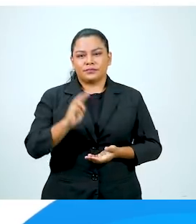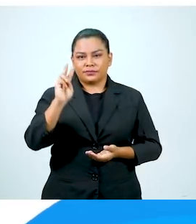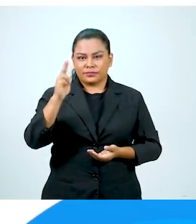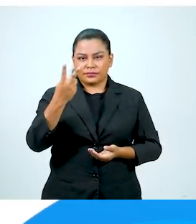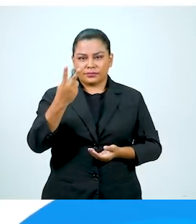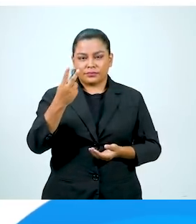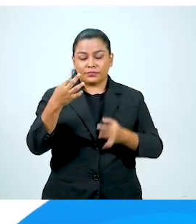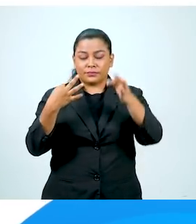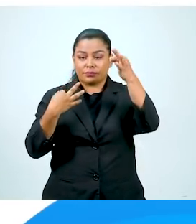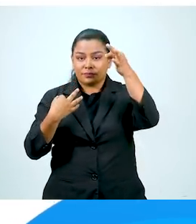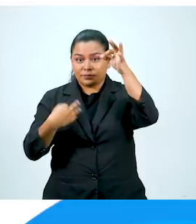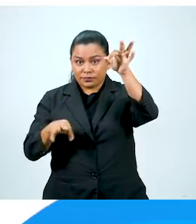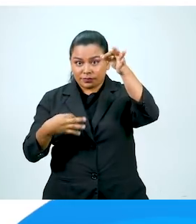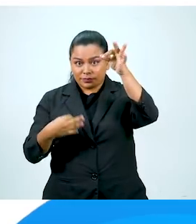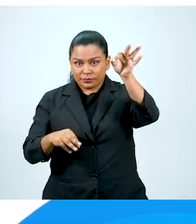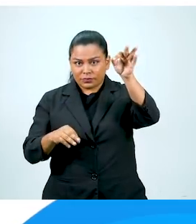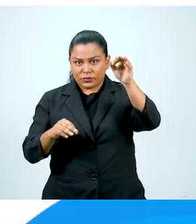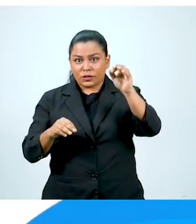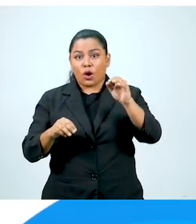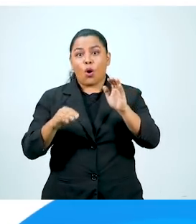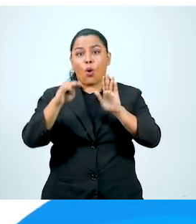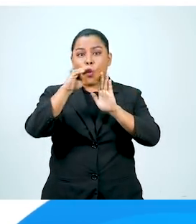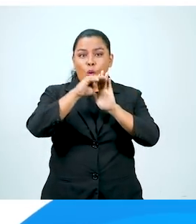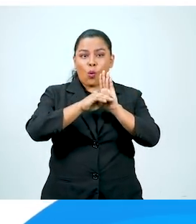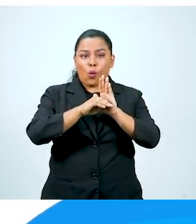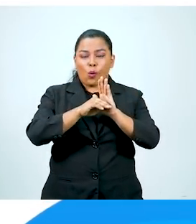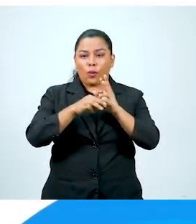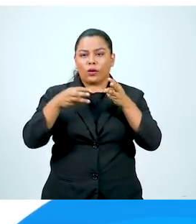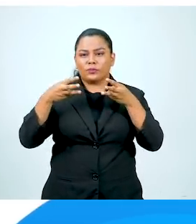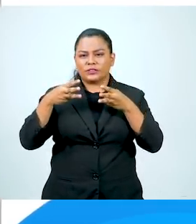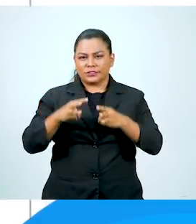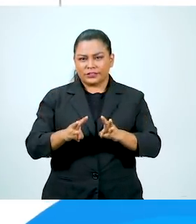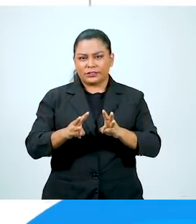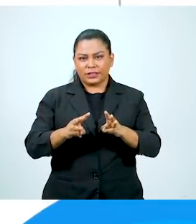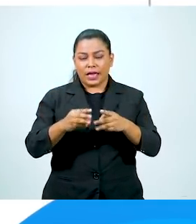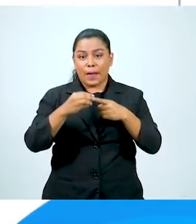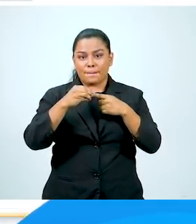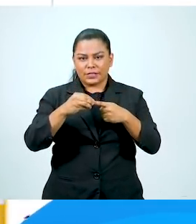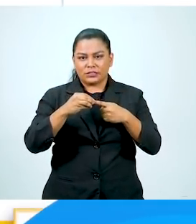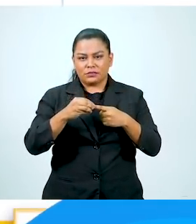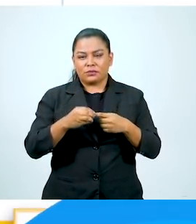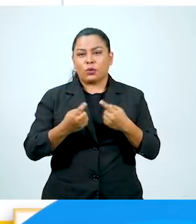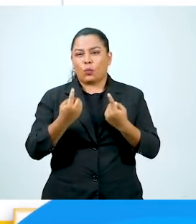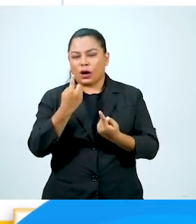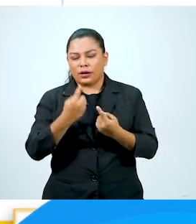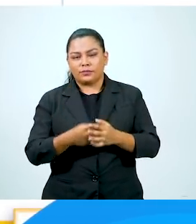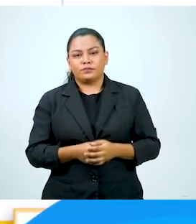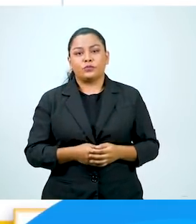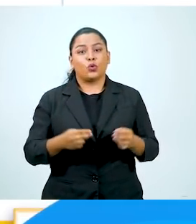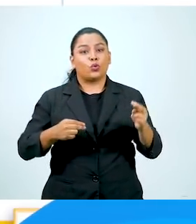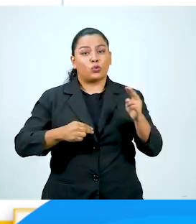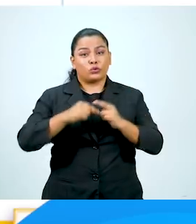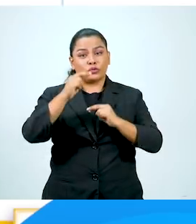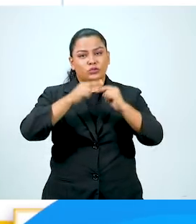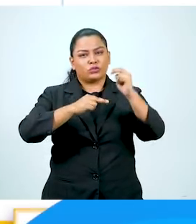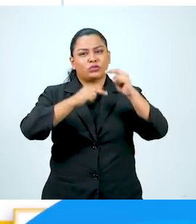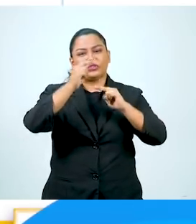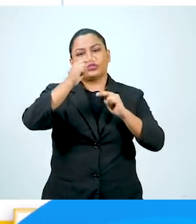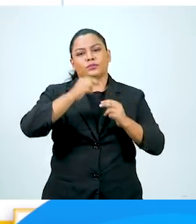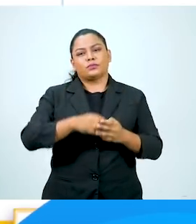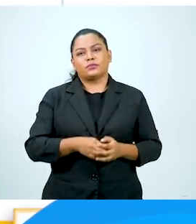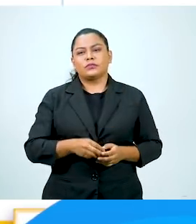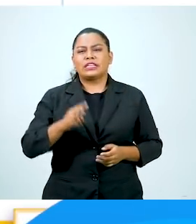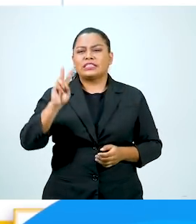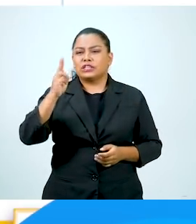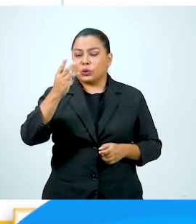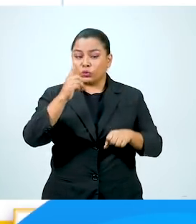La segunda página de orientaciones específicas se compone de los siguientes apartados. La construcción, que